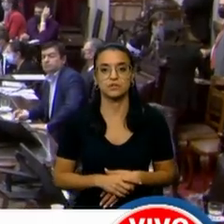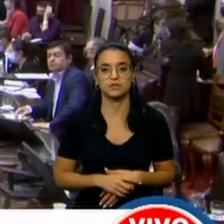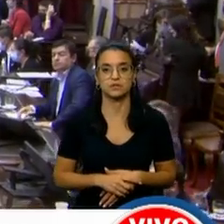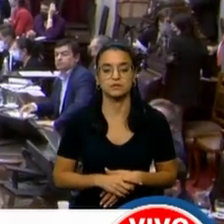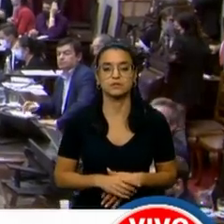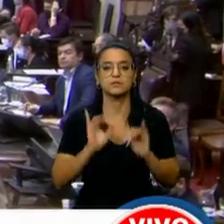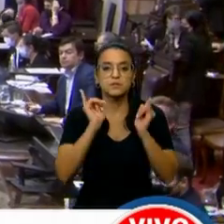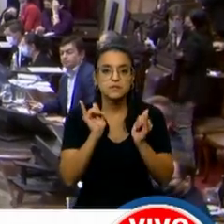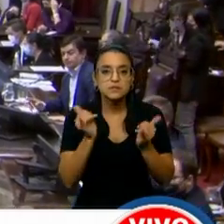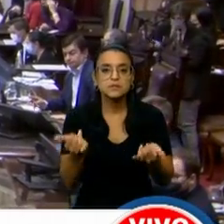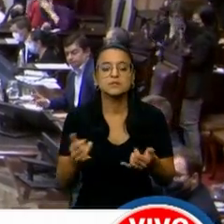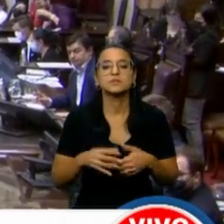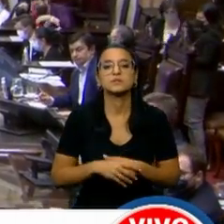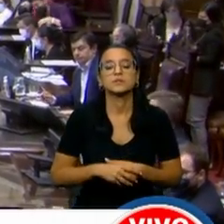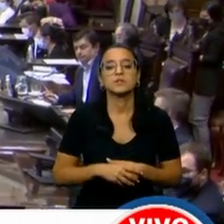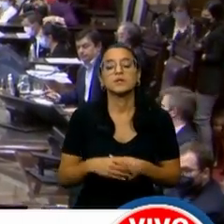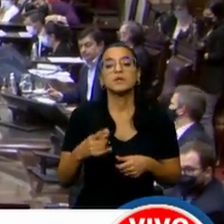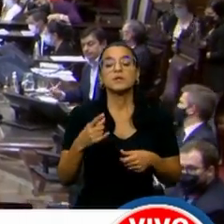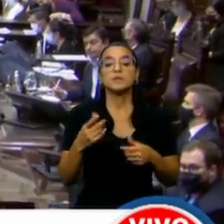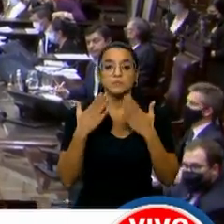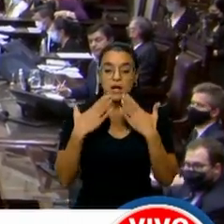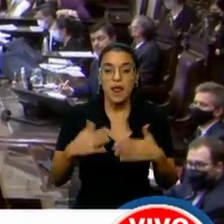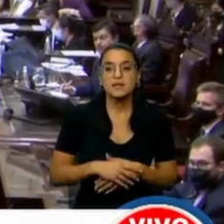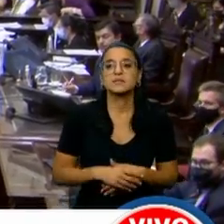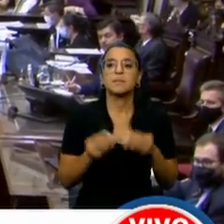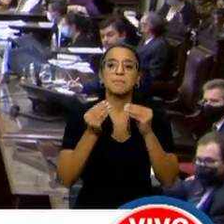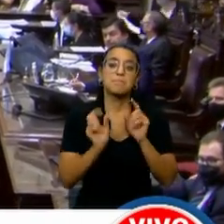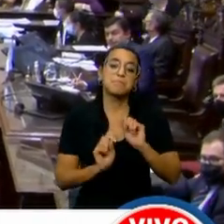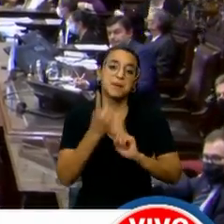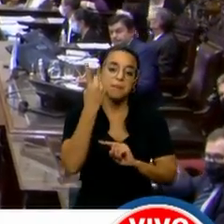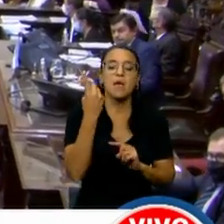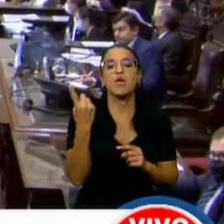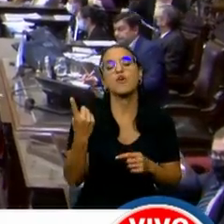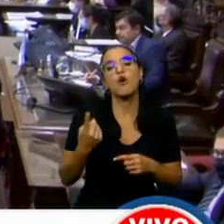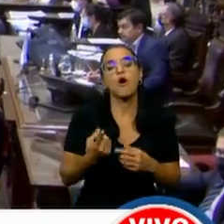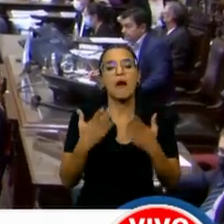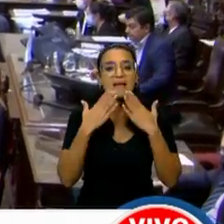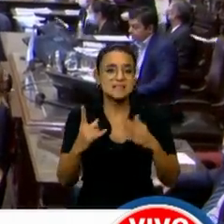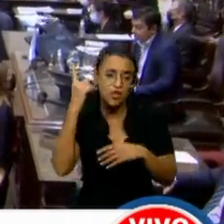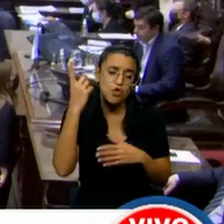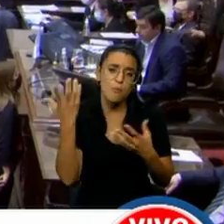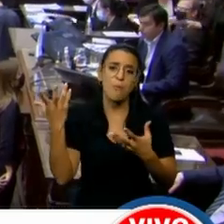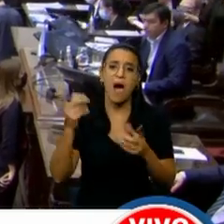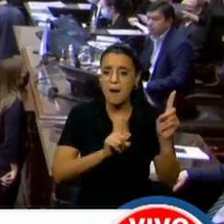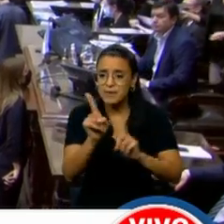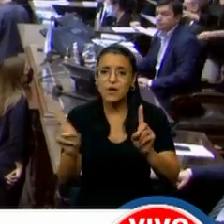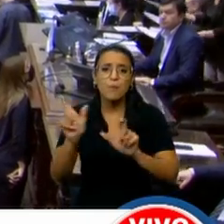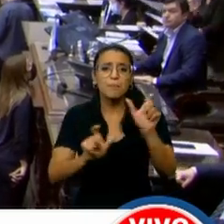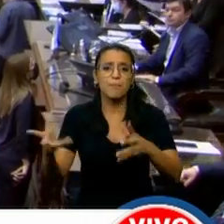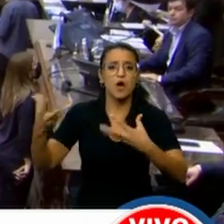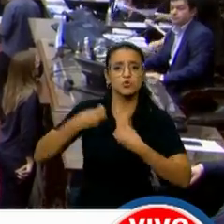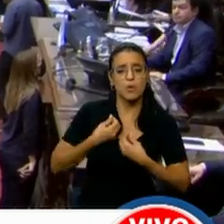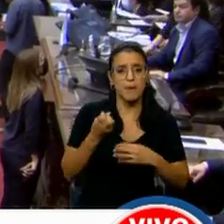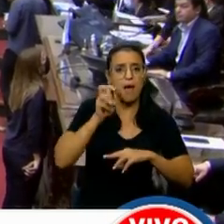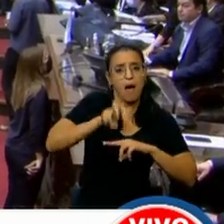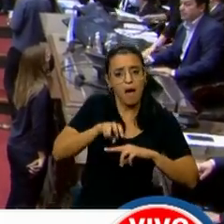sí señor presidente muchas gracias primero agradecer a dios ya todos los que me han ayudado para ocupar esta banca